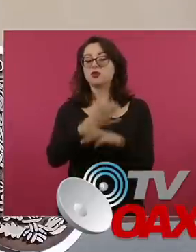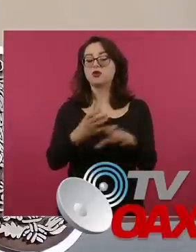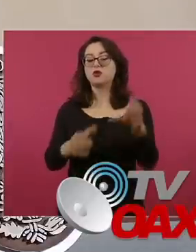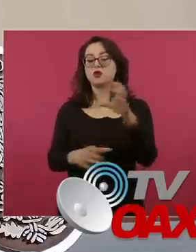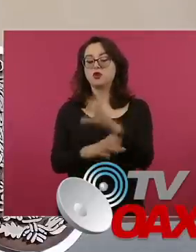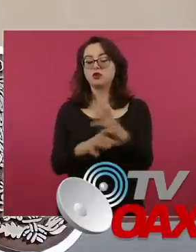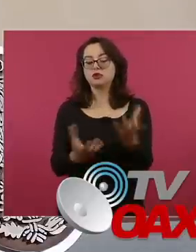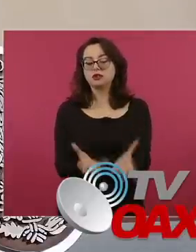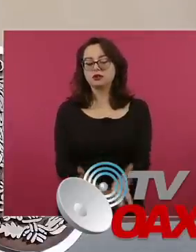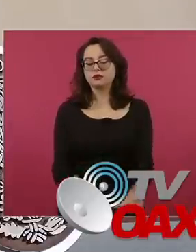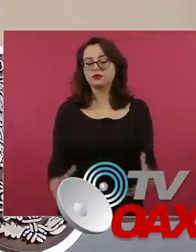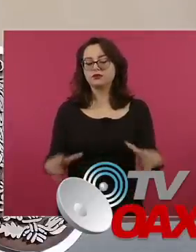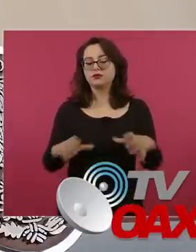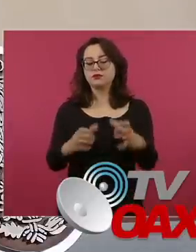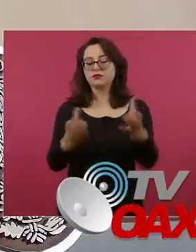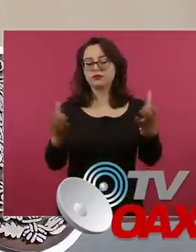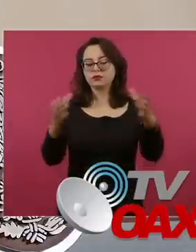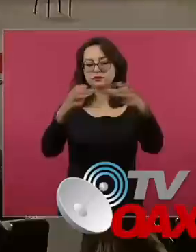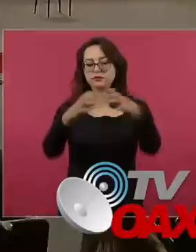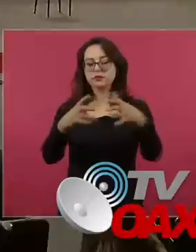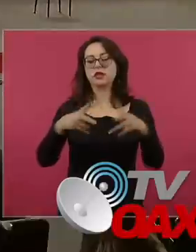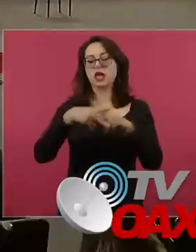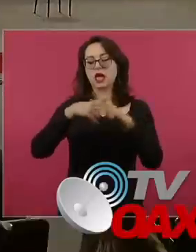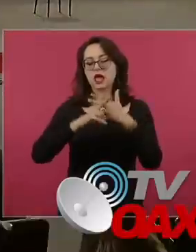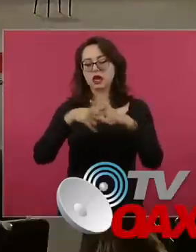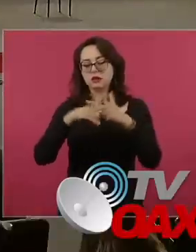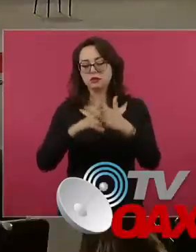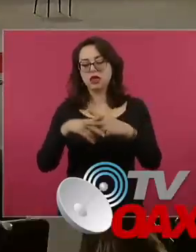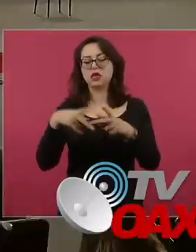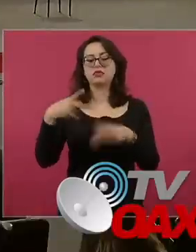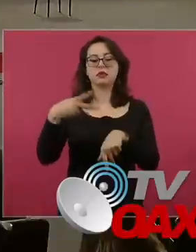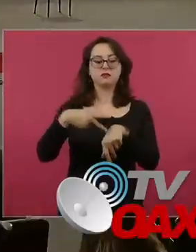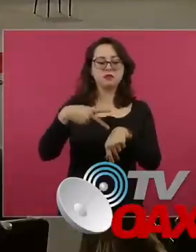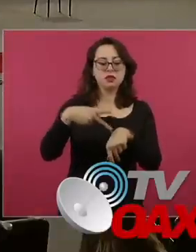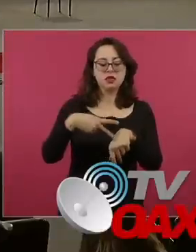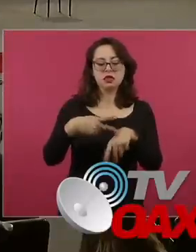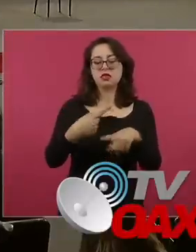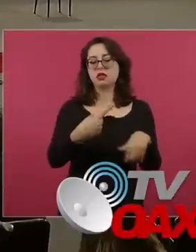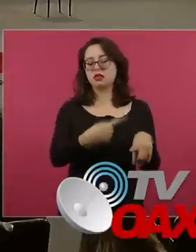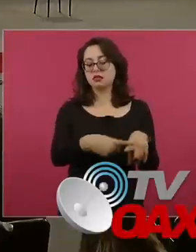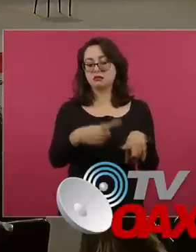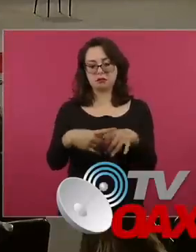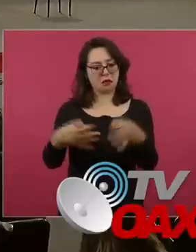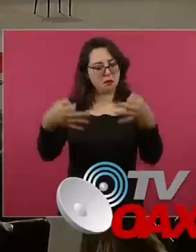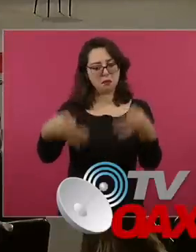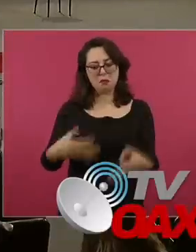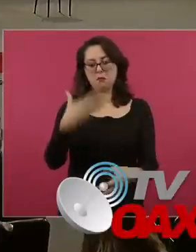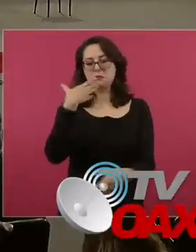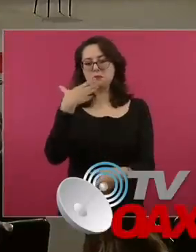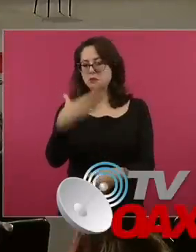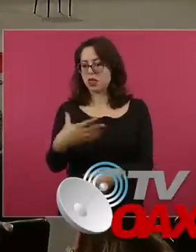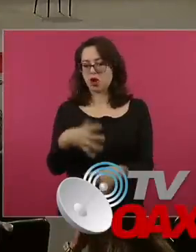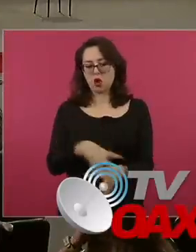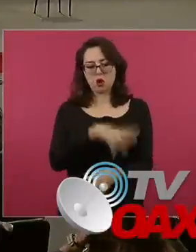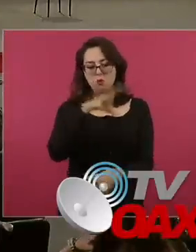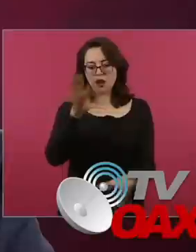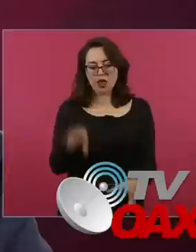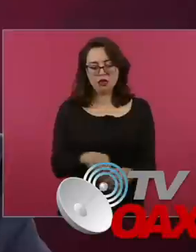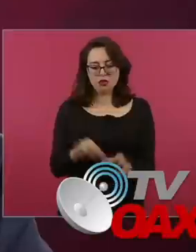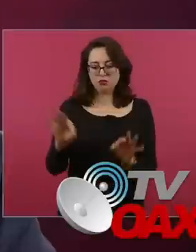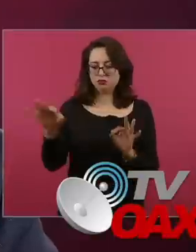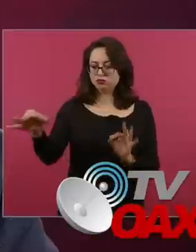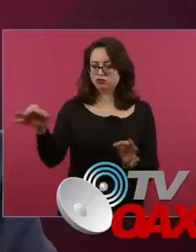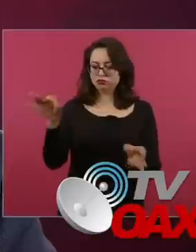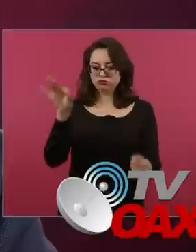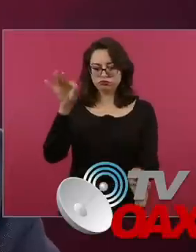ser herramientas de piedra, como es el caso del ónix o del sílex,